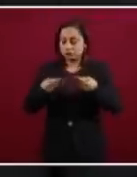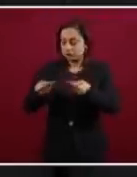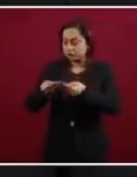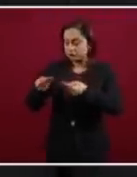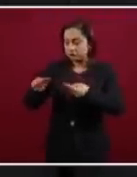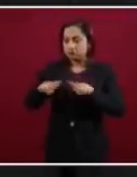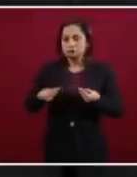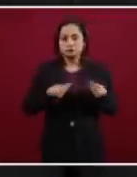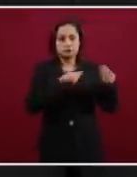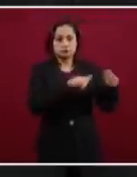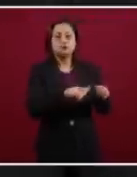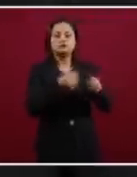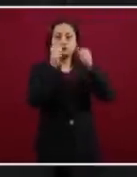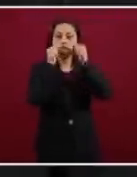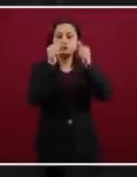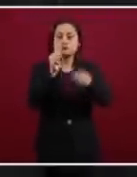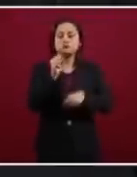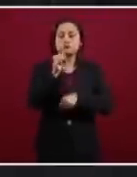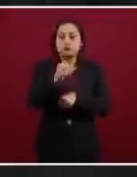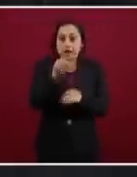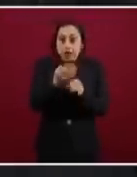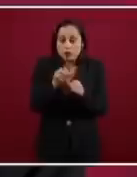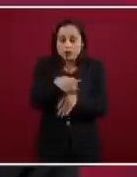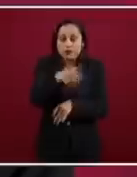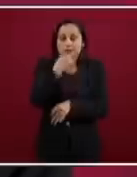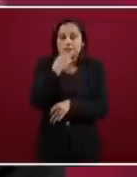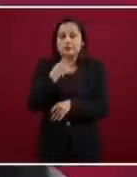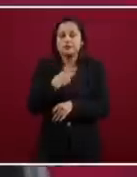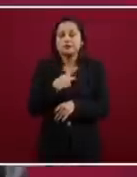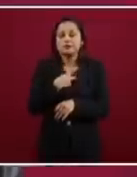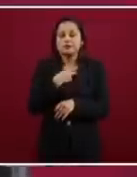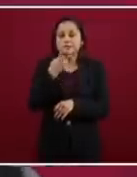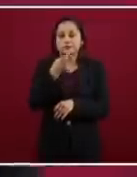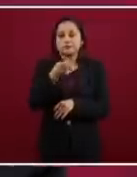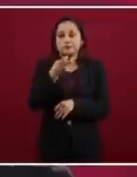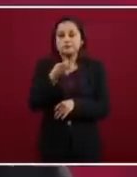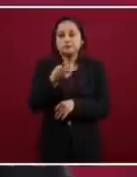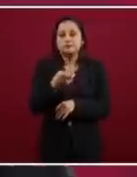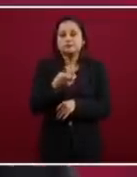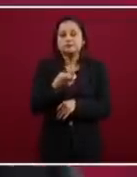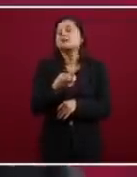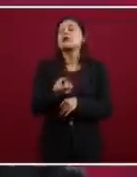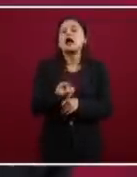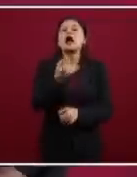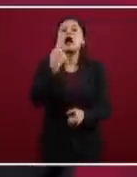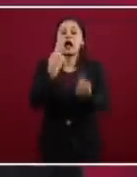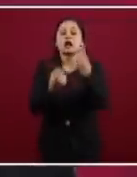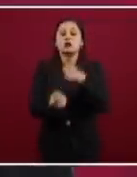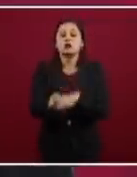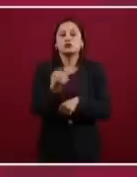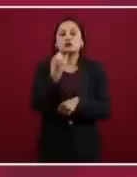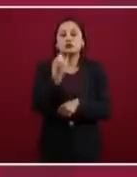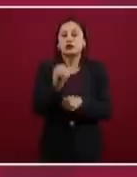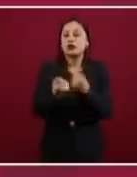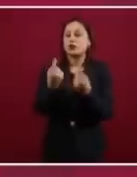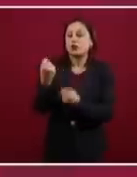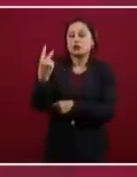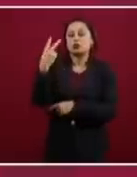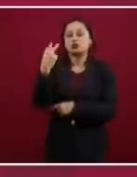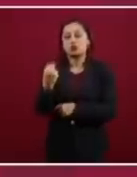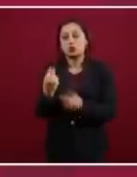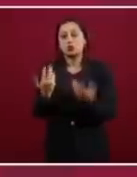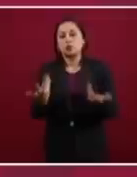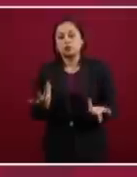particular este hay quienes quieren y hay quienes no quieren como en otros asuntos